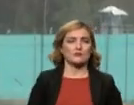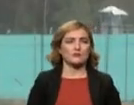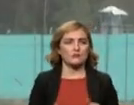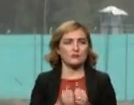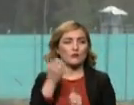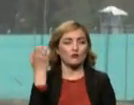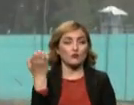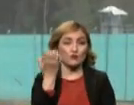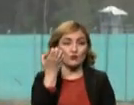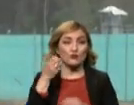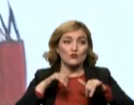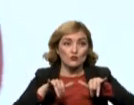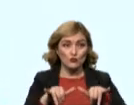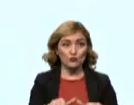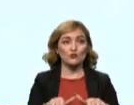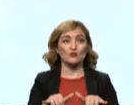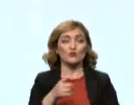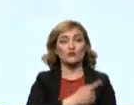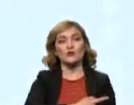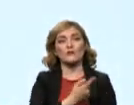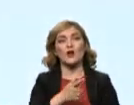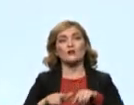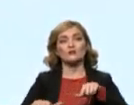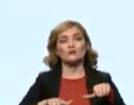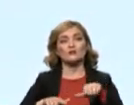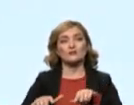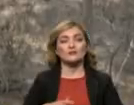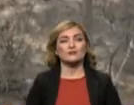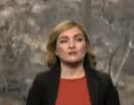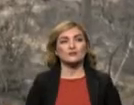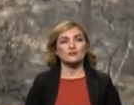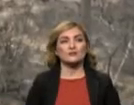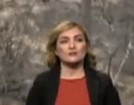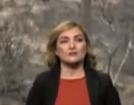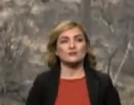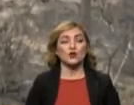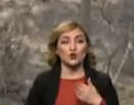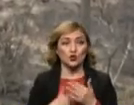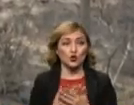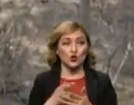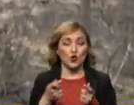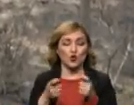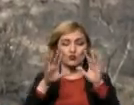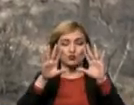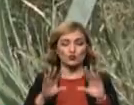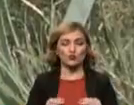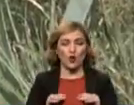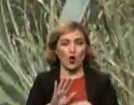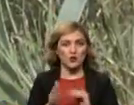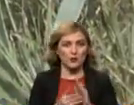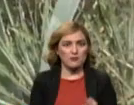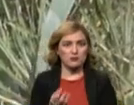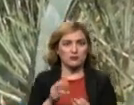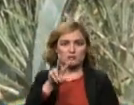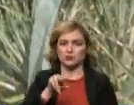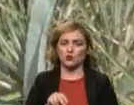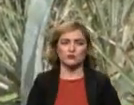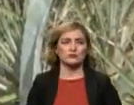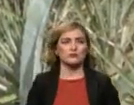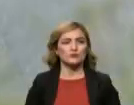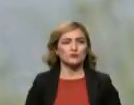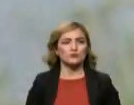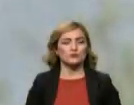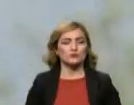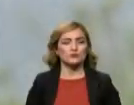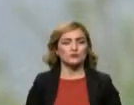de emergencia continuarán durante estos días en el lugar para asegurarse que todos los focos no vuelvan a encenderse. En Quito,